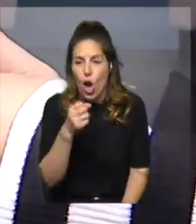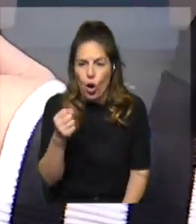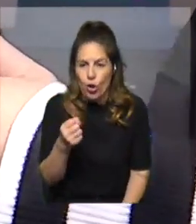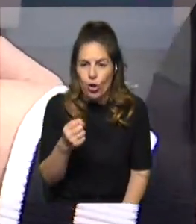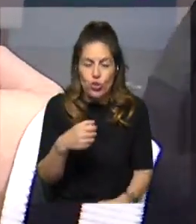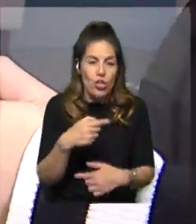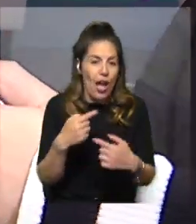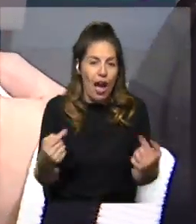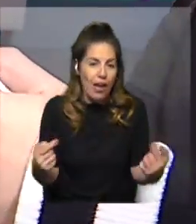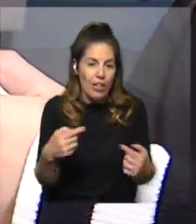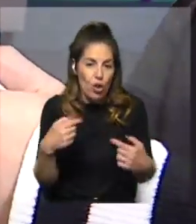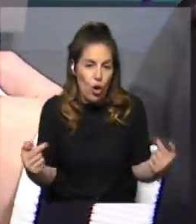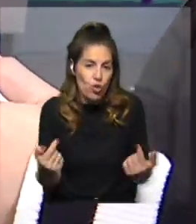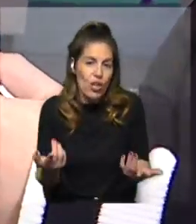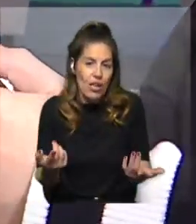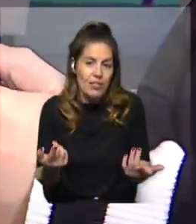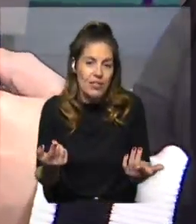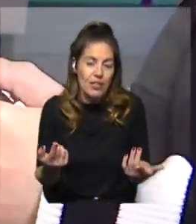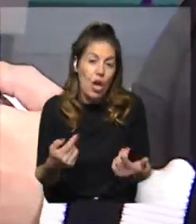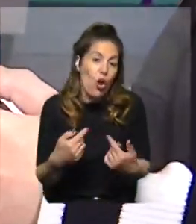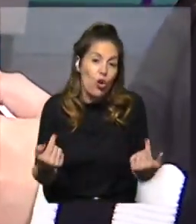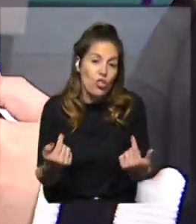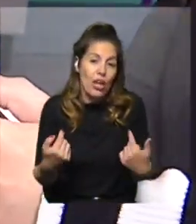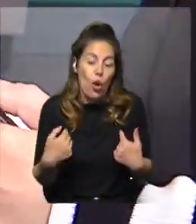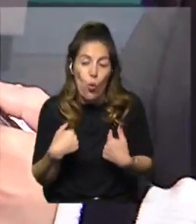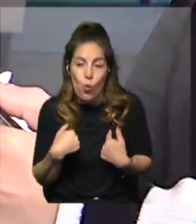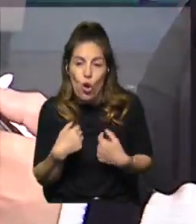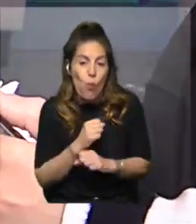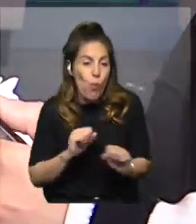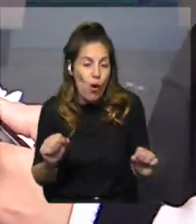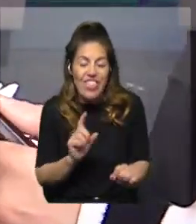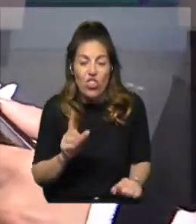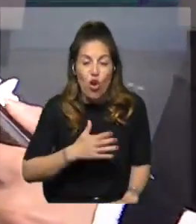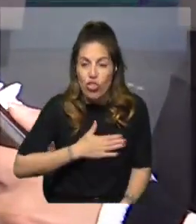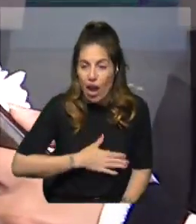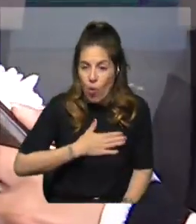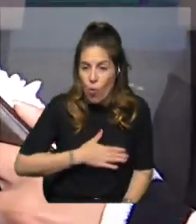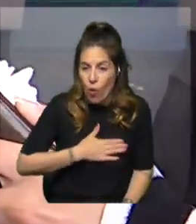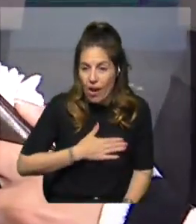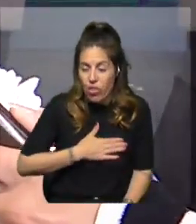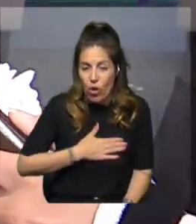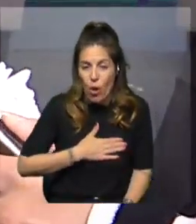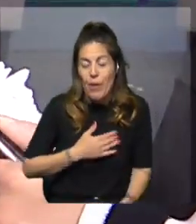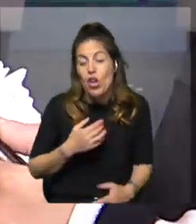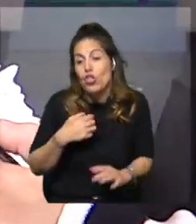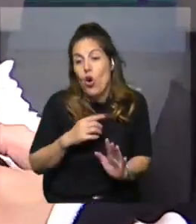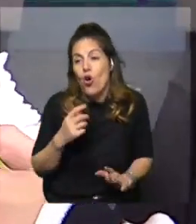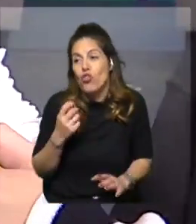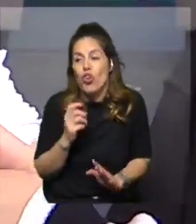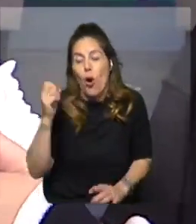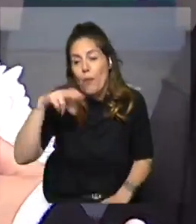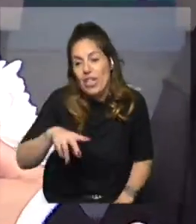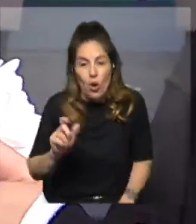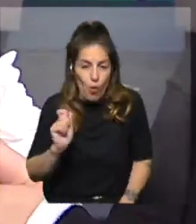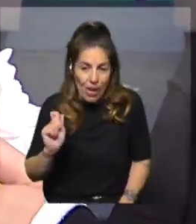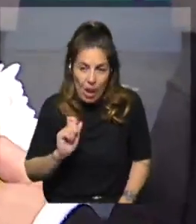hay cosas con las que uno puede no estar de acuerdo. Trato de no opinar